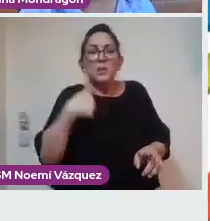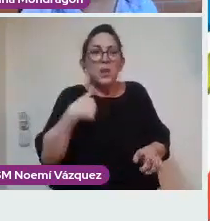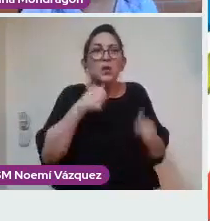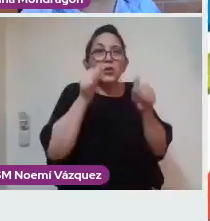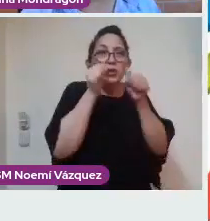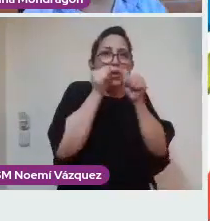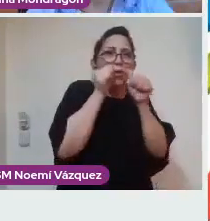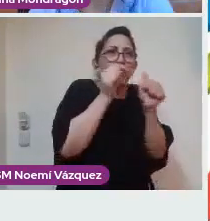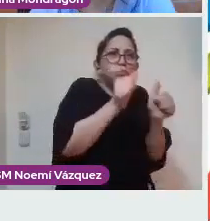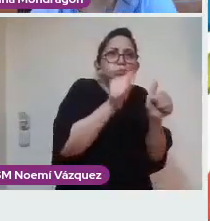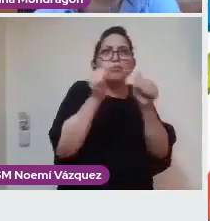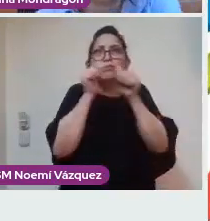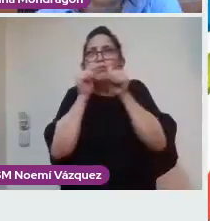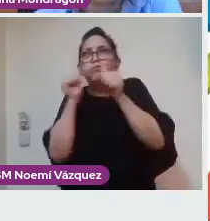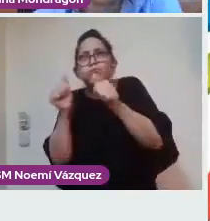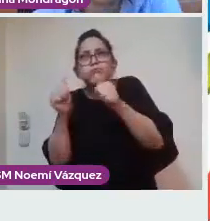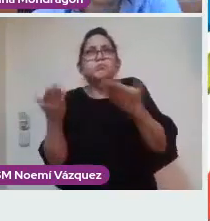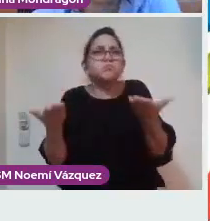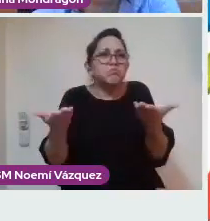esta familia.